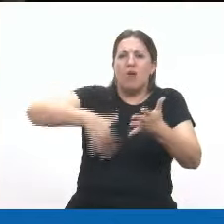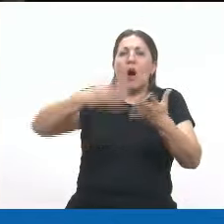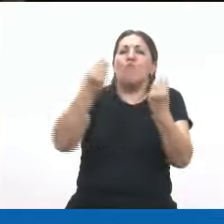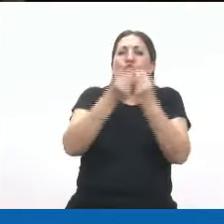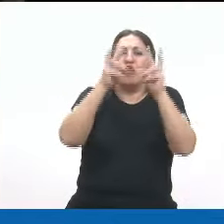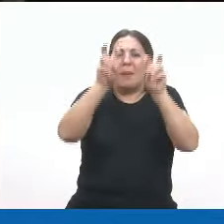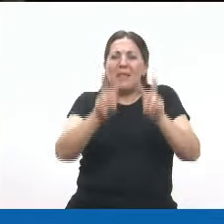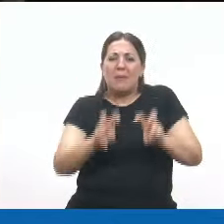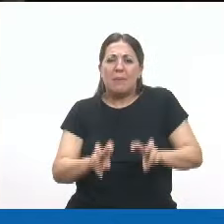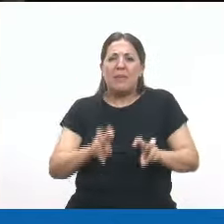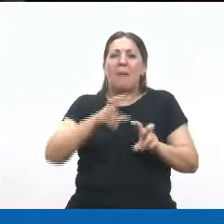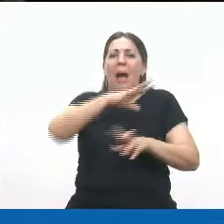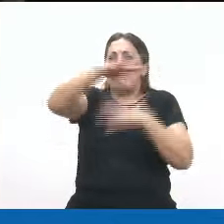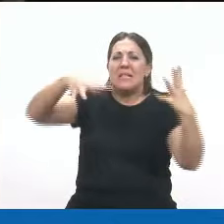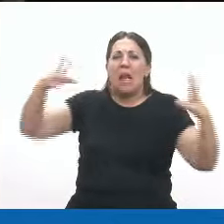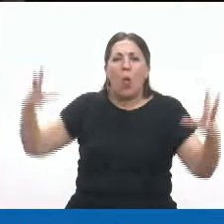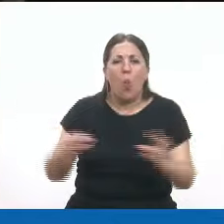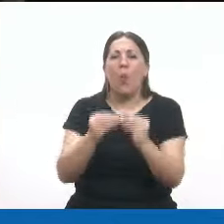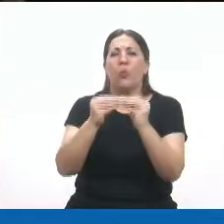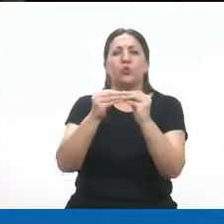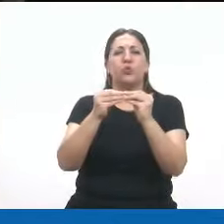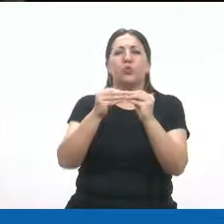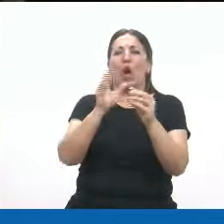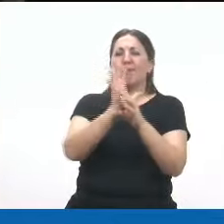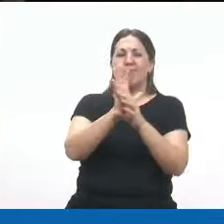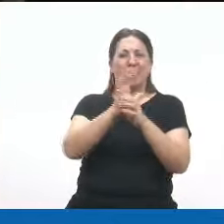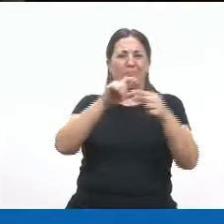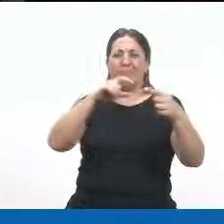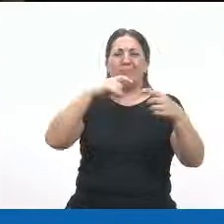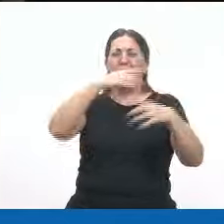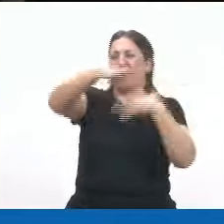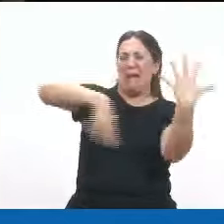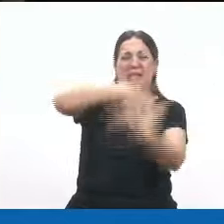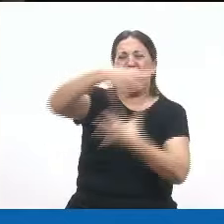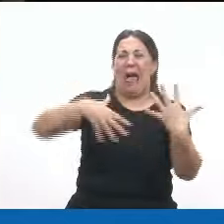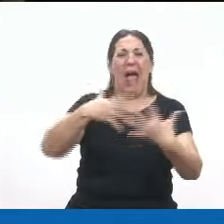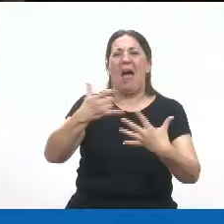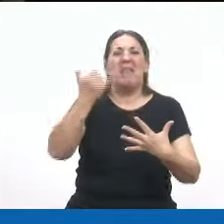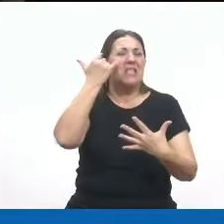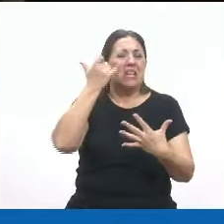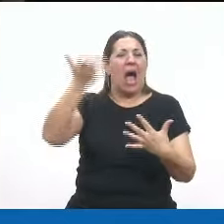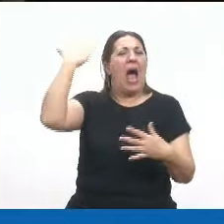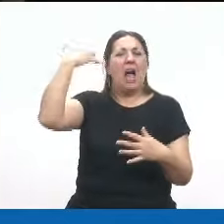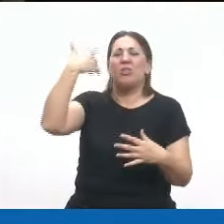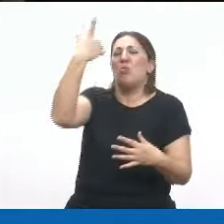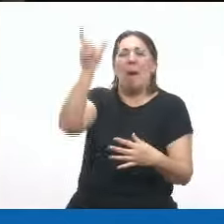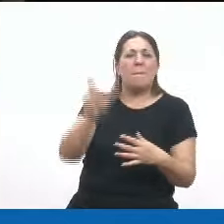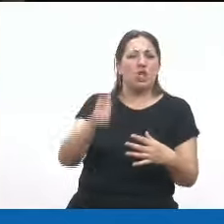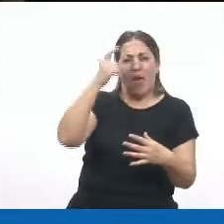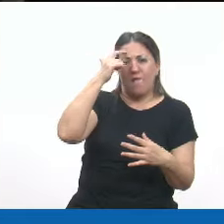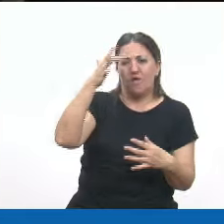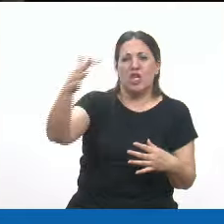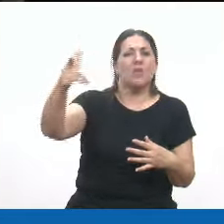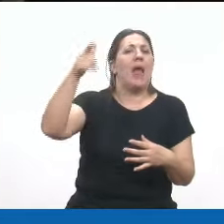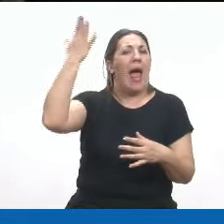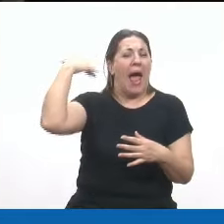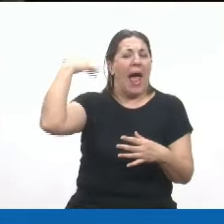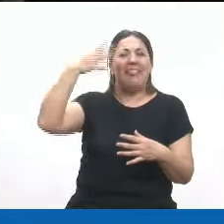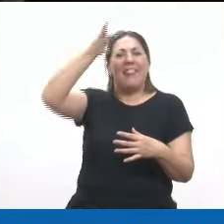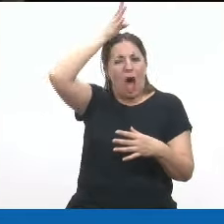tienen nada que ver la una con la otra ya cicerón un gran filósofo de del Imperio Romano